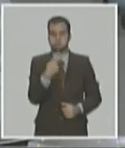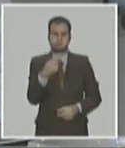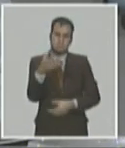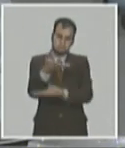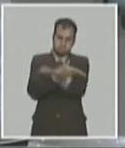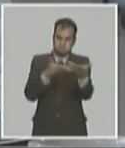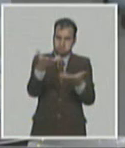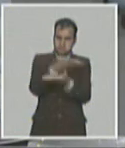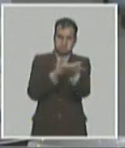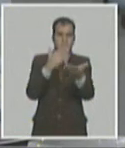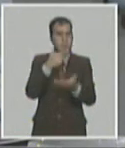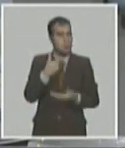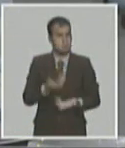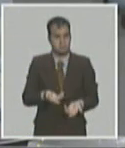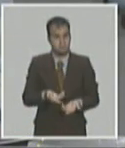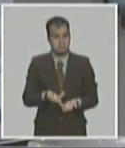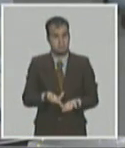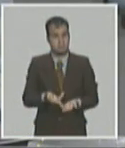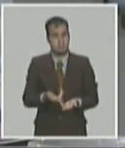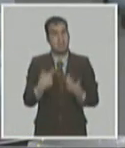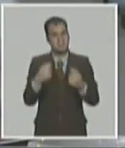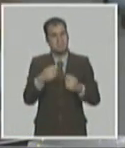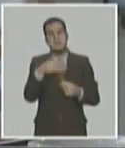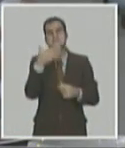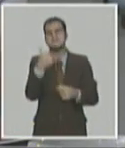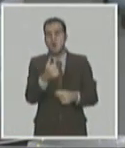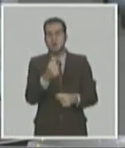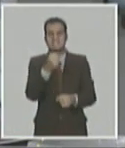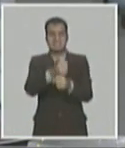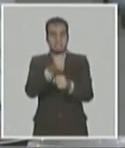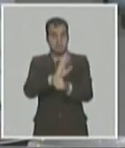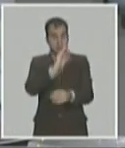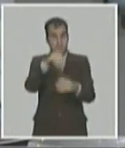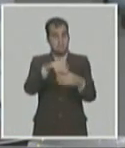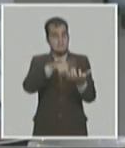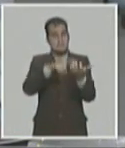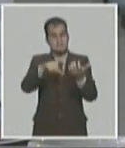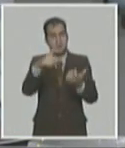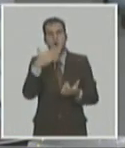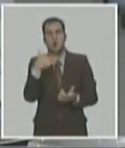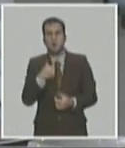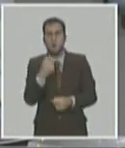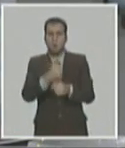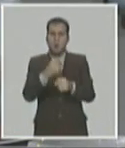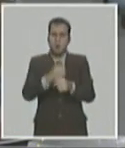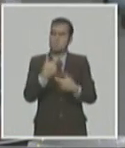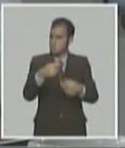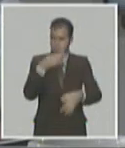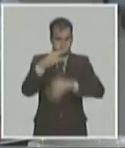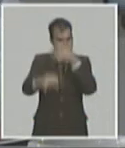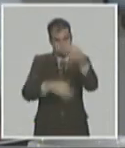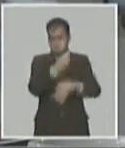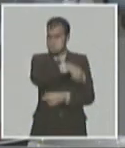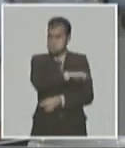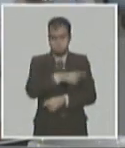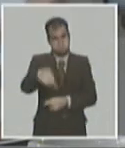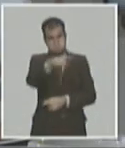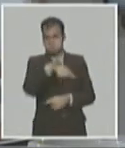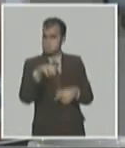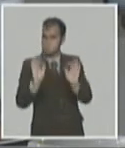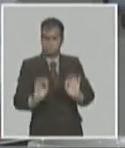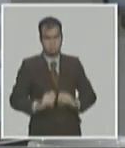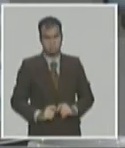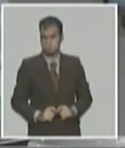Tenemos que lograr una mayor visualización de lo que hace el partido y en ese sentido tiene que haber un diseño hacia el público interno y tiene que haber un diseño